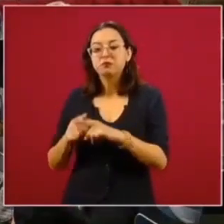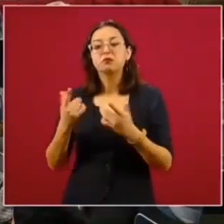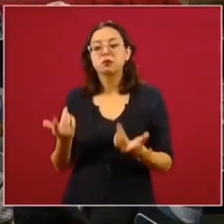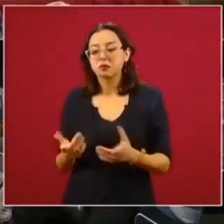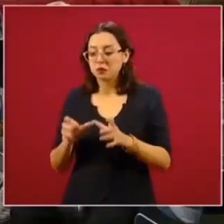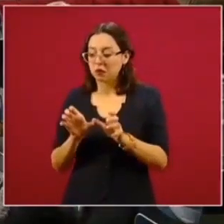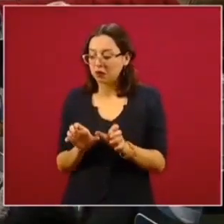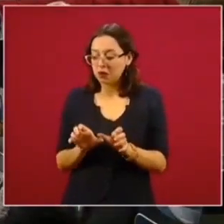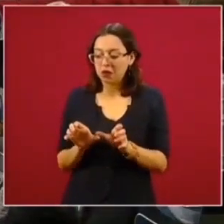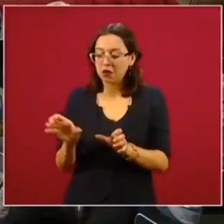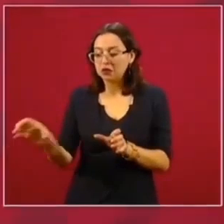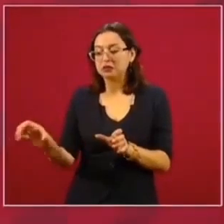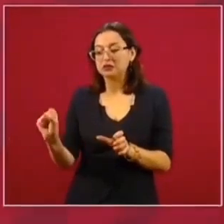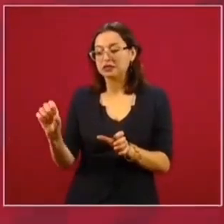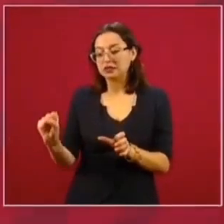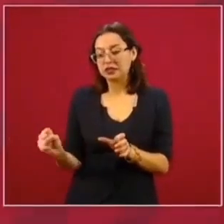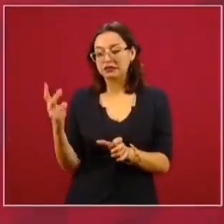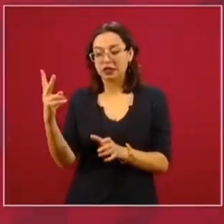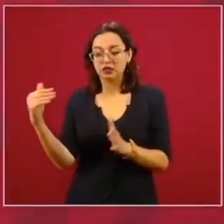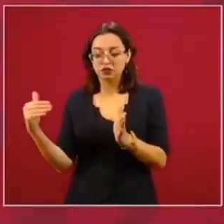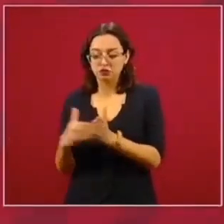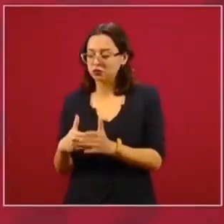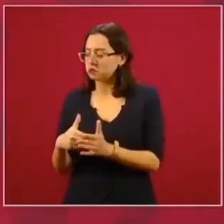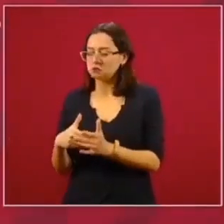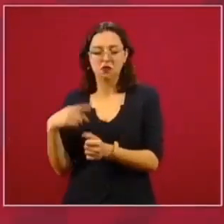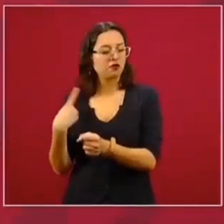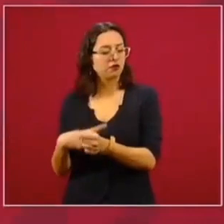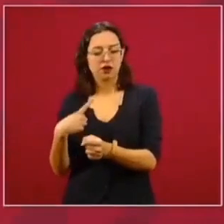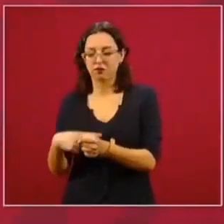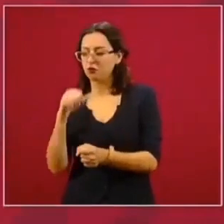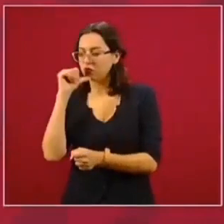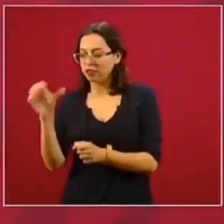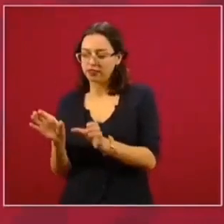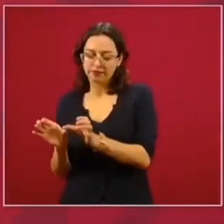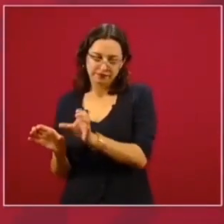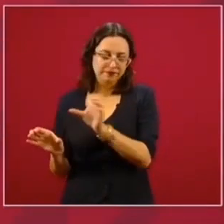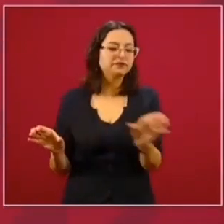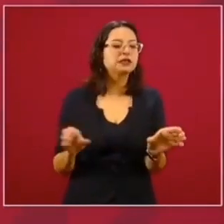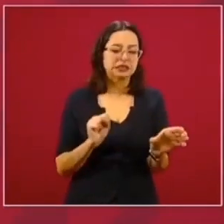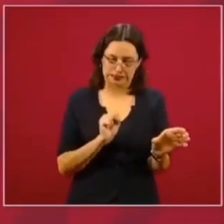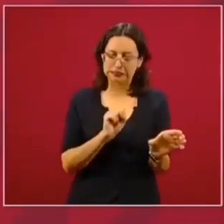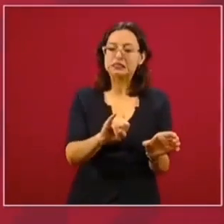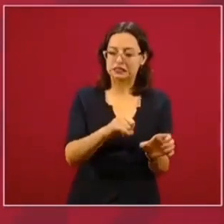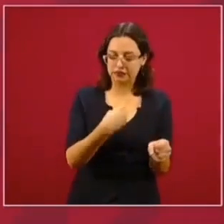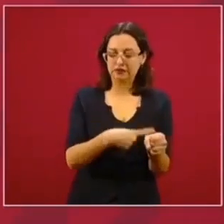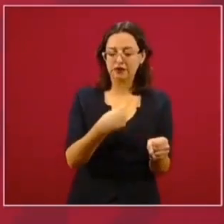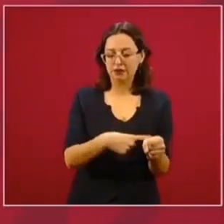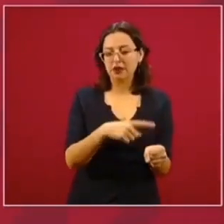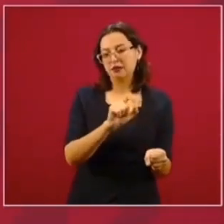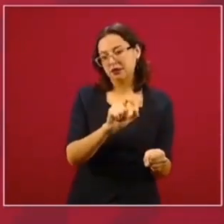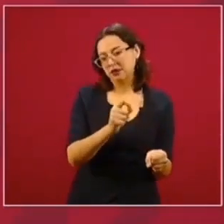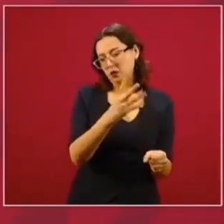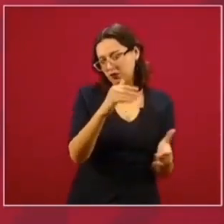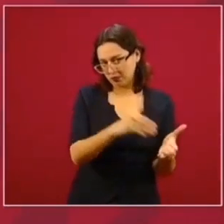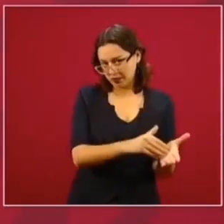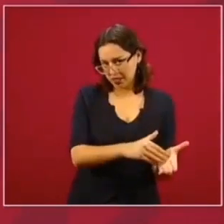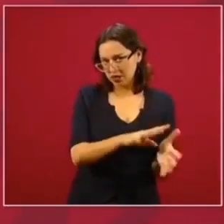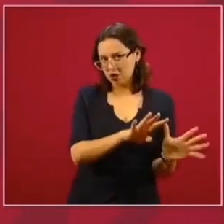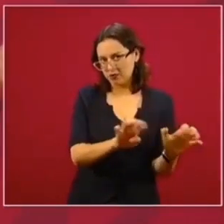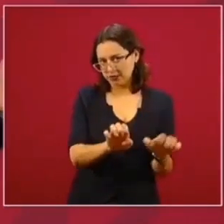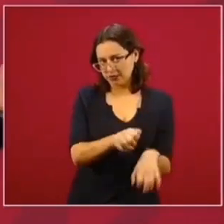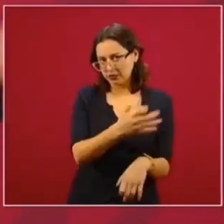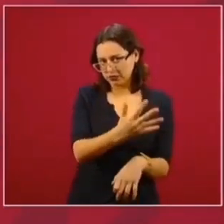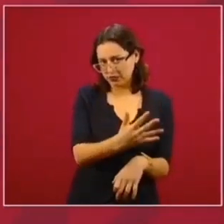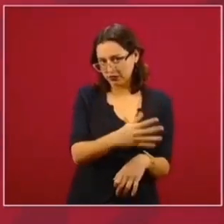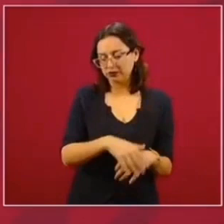negativas como casi 62.000 de ellas o positivas como son los 24 mil 905 cuando lo vemos en el mapa